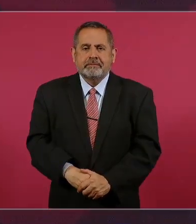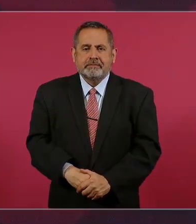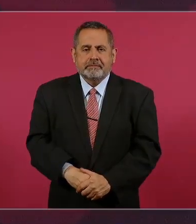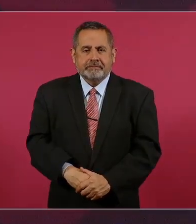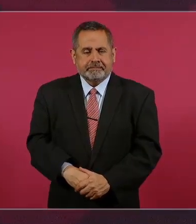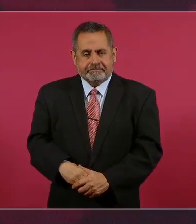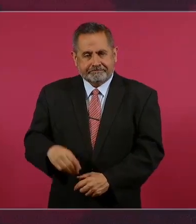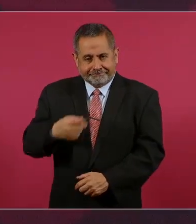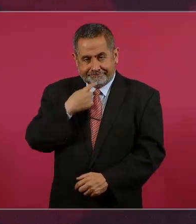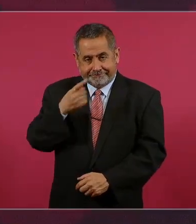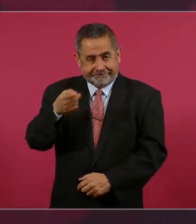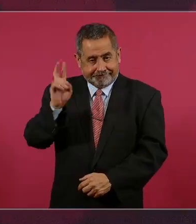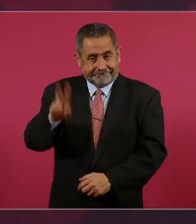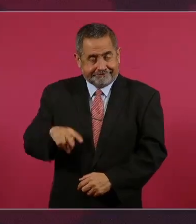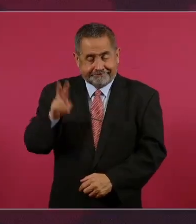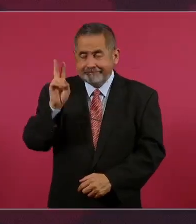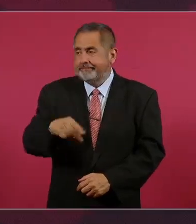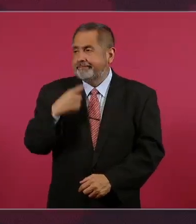la verdad,